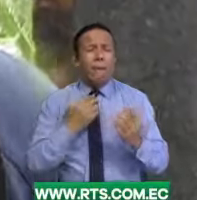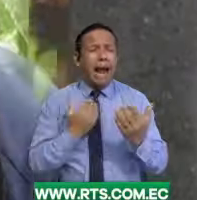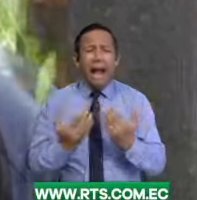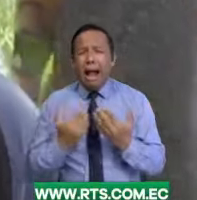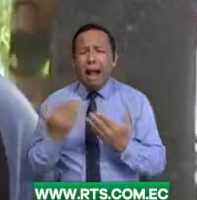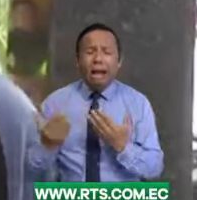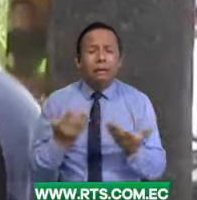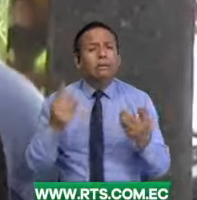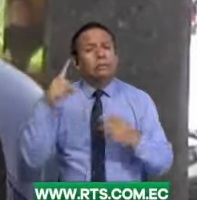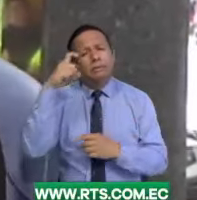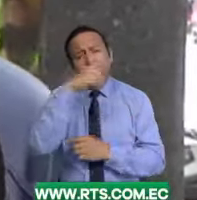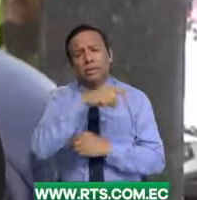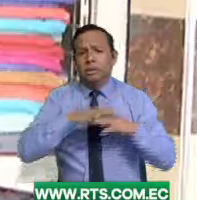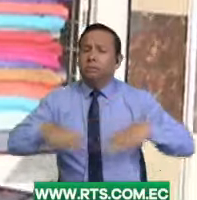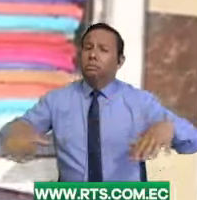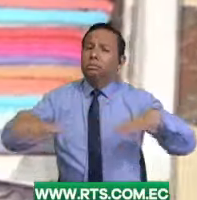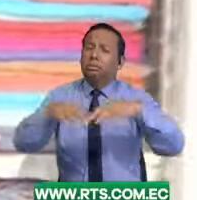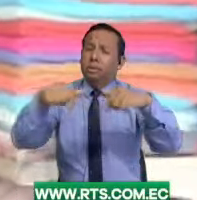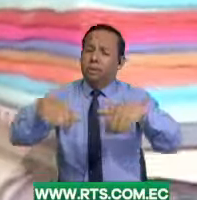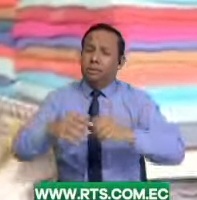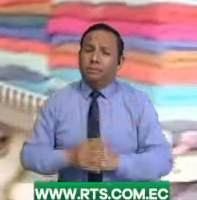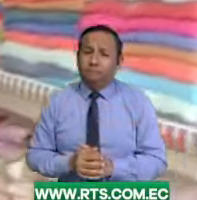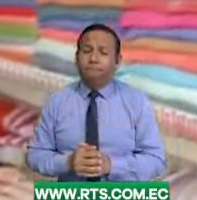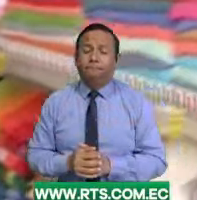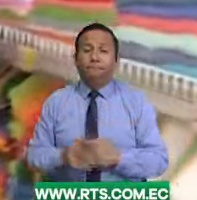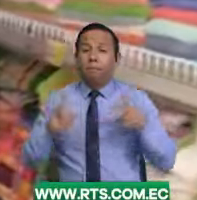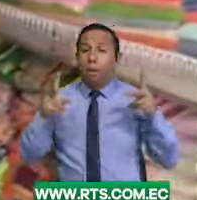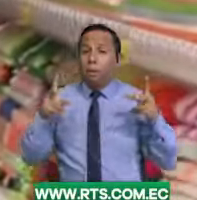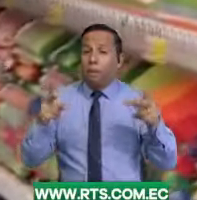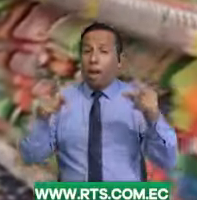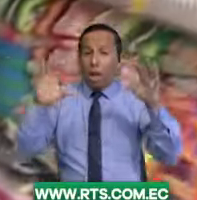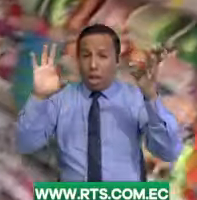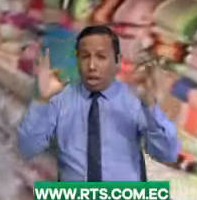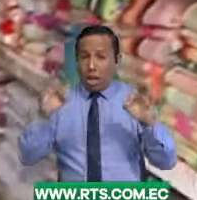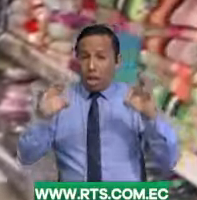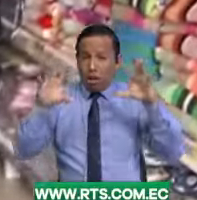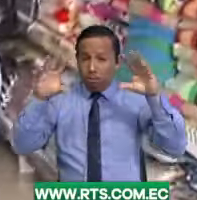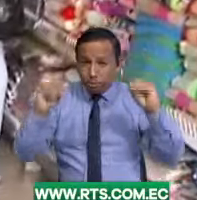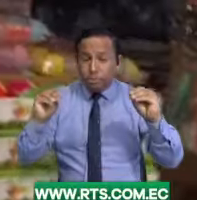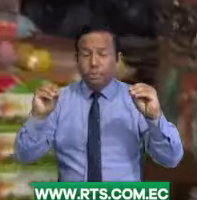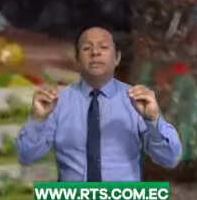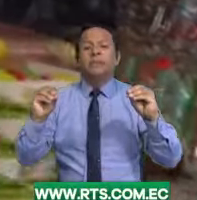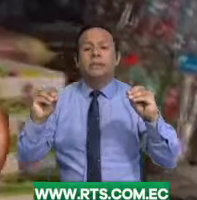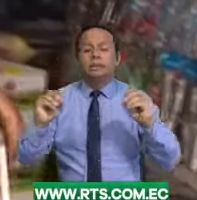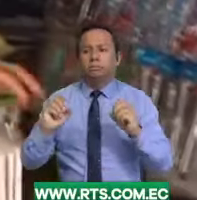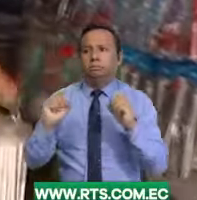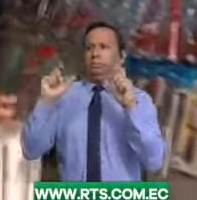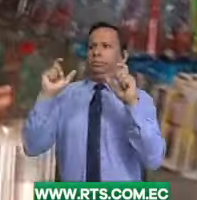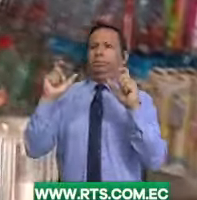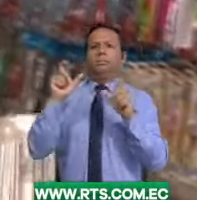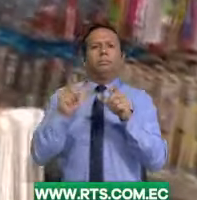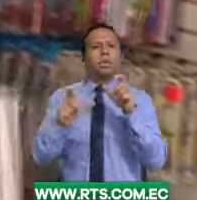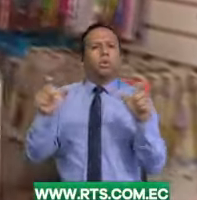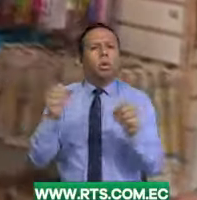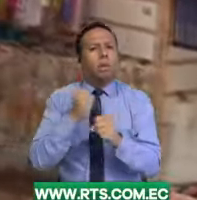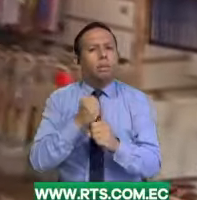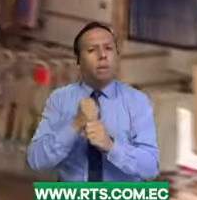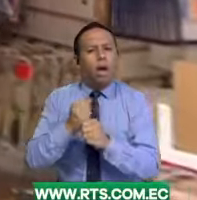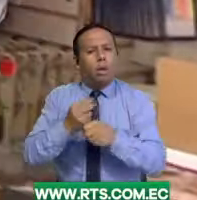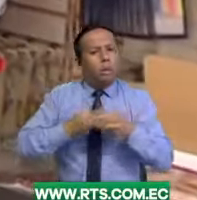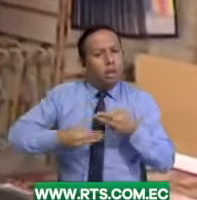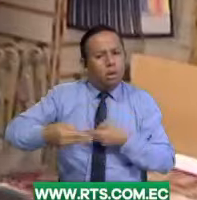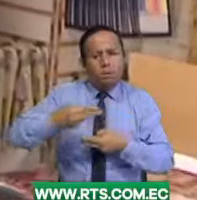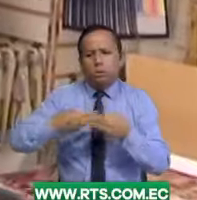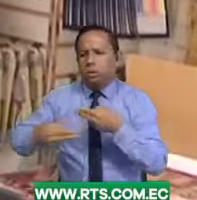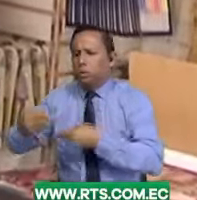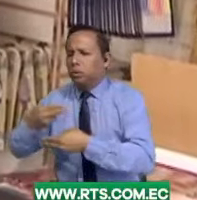la ciudad y demasiada contaminación. Los cortes de electricidad tomaron por sorpresa a los trabajadores de locales